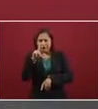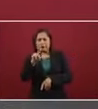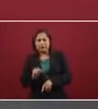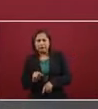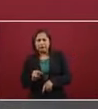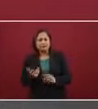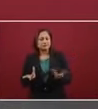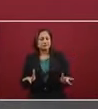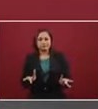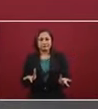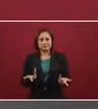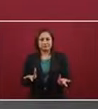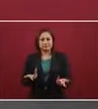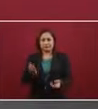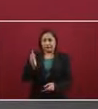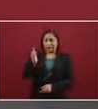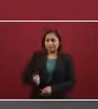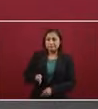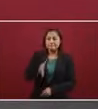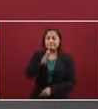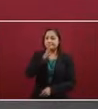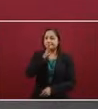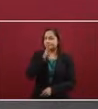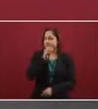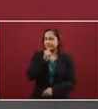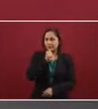Entonces, esto no se puede permitir. Y